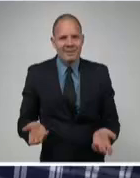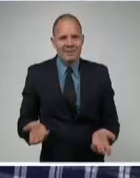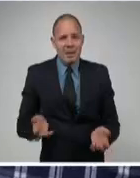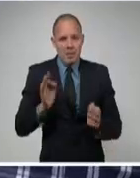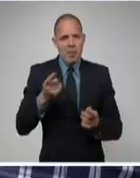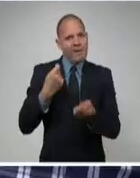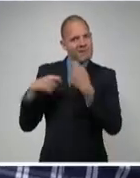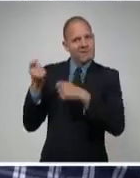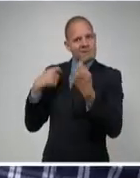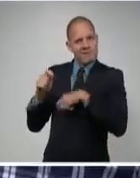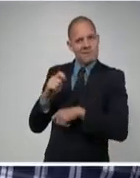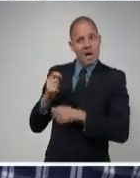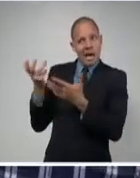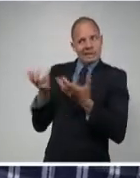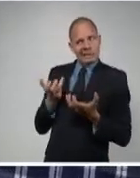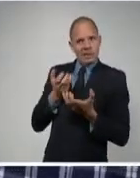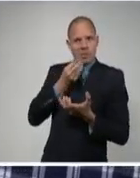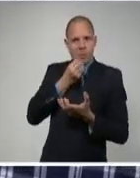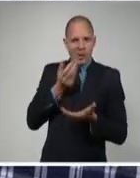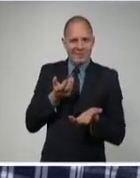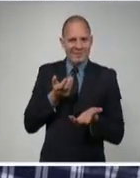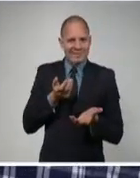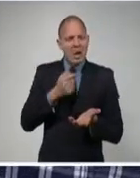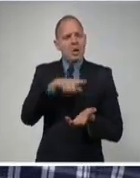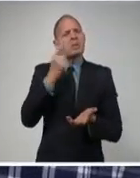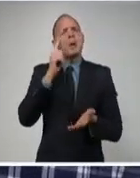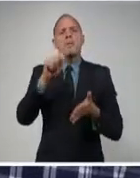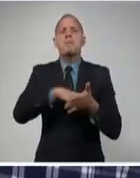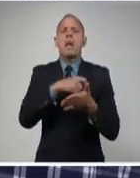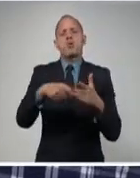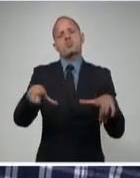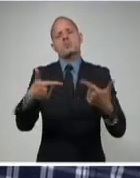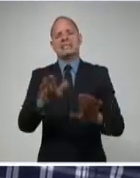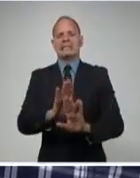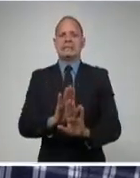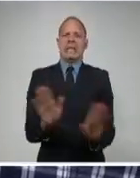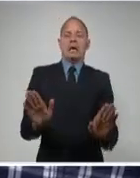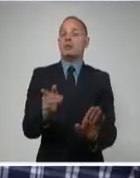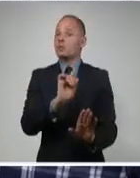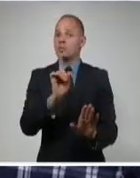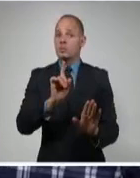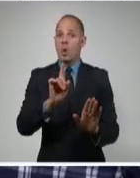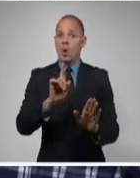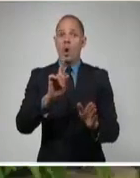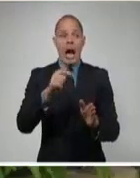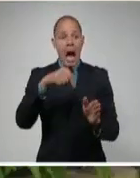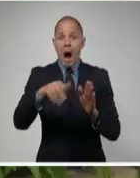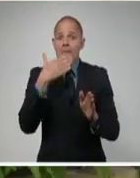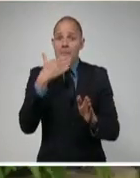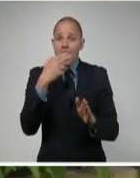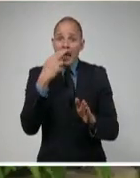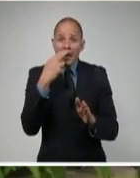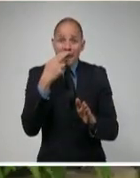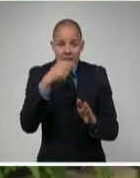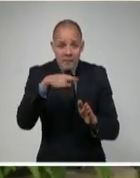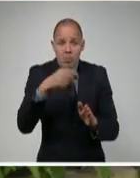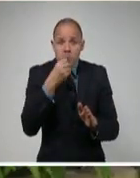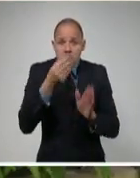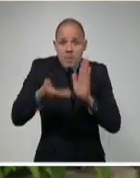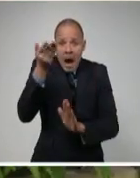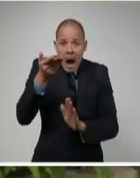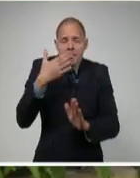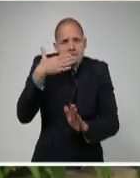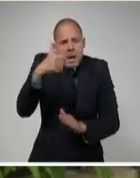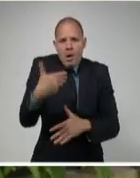oportunidad. Entonces no se puede trabajar por el plan, hay que trabajar para sobrecumplir ese plan y buscar más ingresos. Salvador Valdés